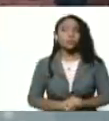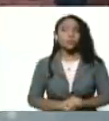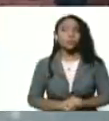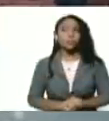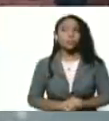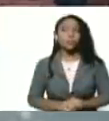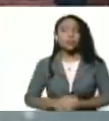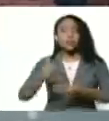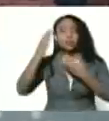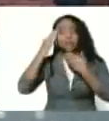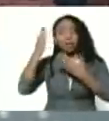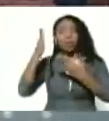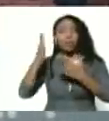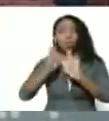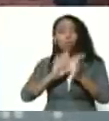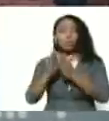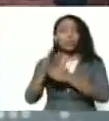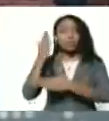saludo.